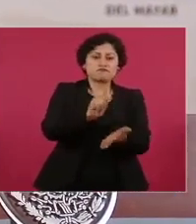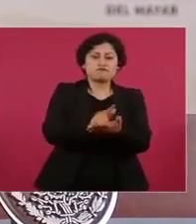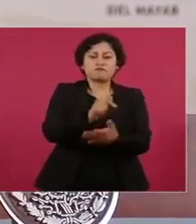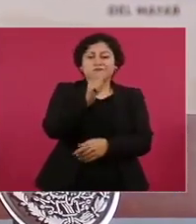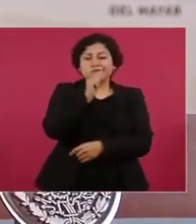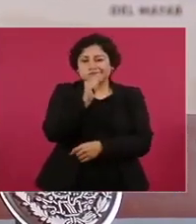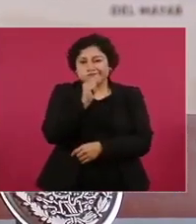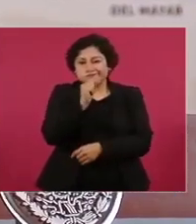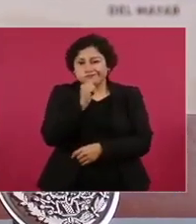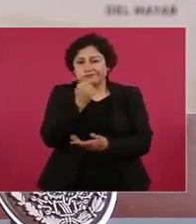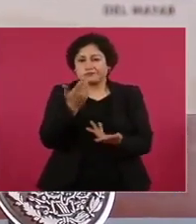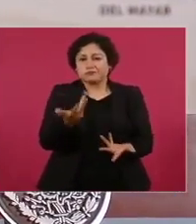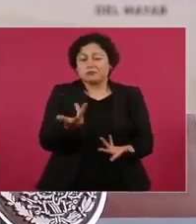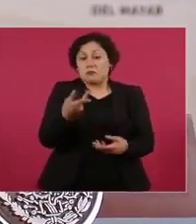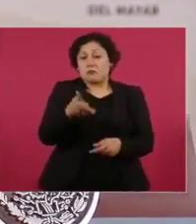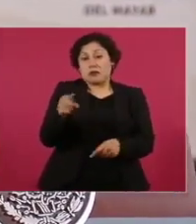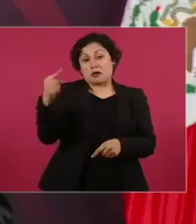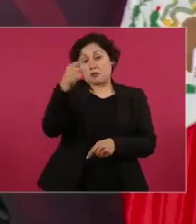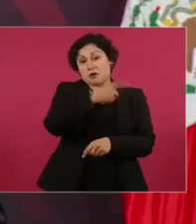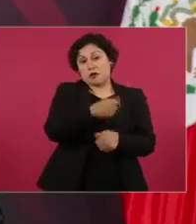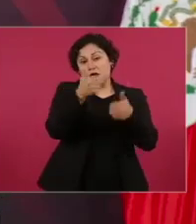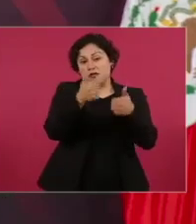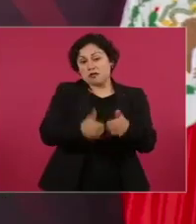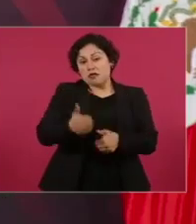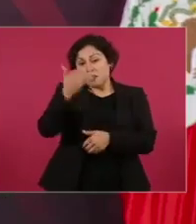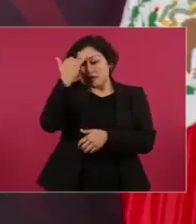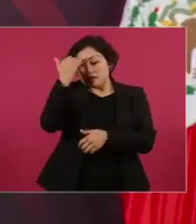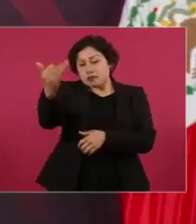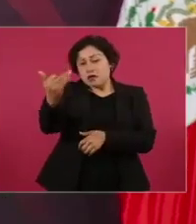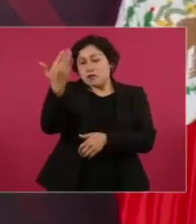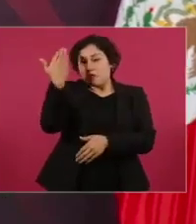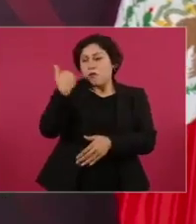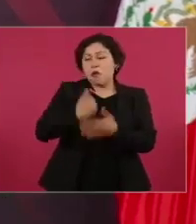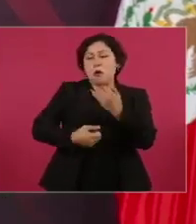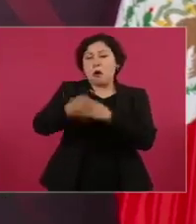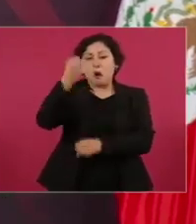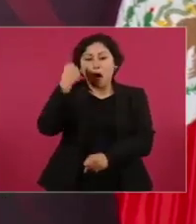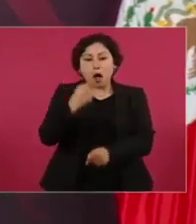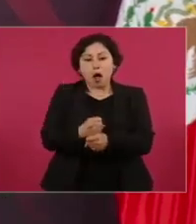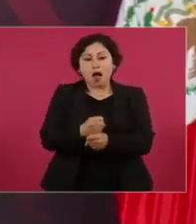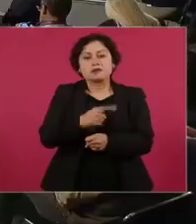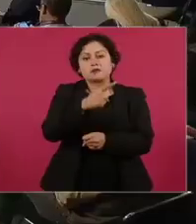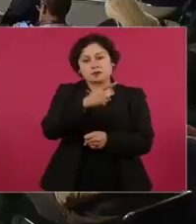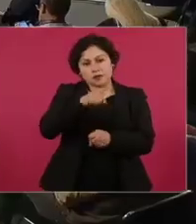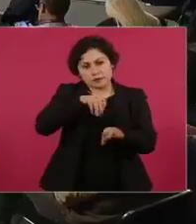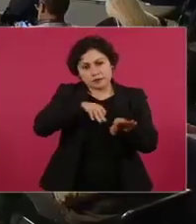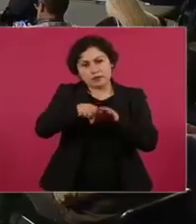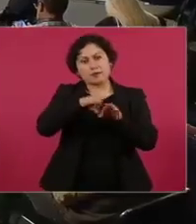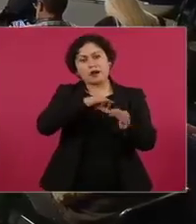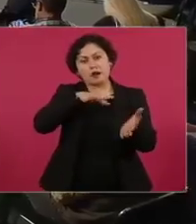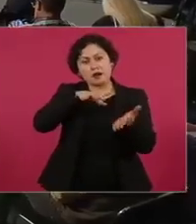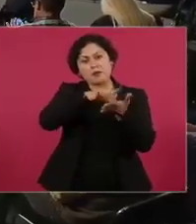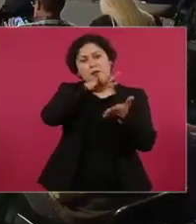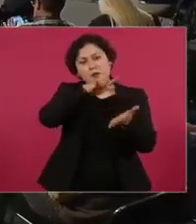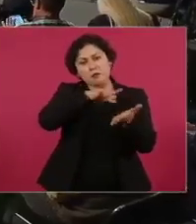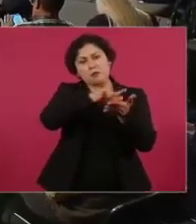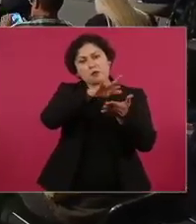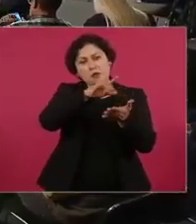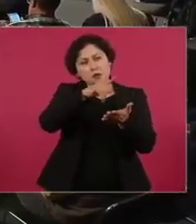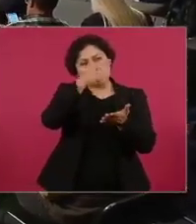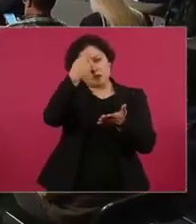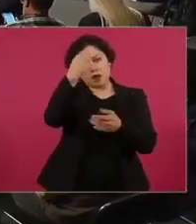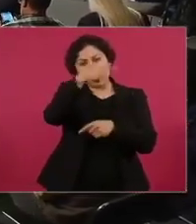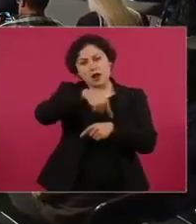viviendo, trabajando en Estados Unidos, aportando al desarrollo de esa gran